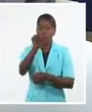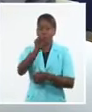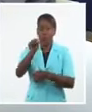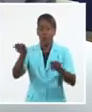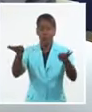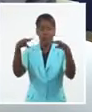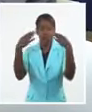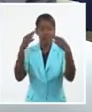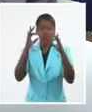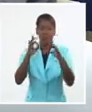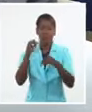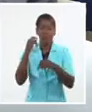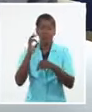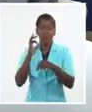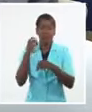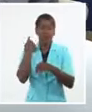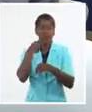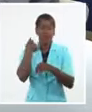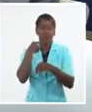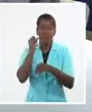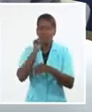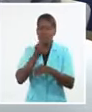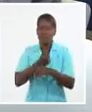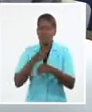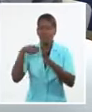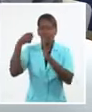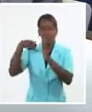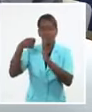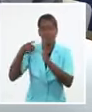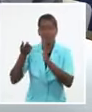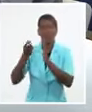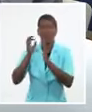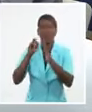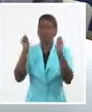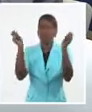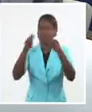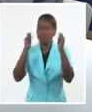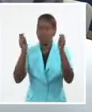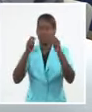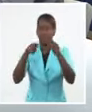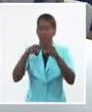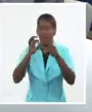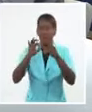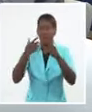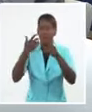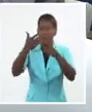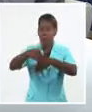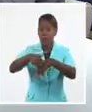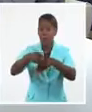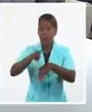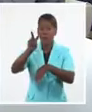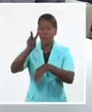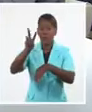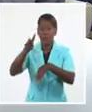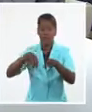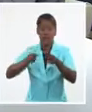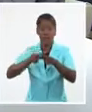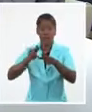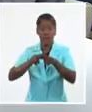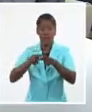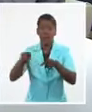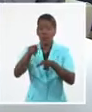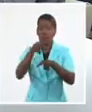cada año en diciembre acude a las diferentes salas de cine, sobre todo del circuito de la calle 23 en la capital, ¿qué podrá ver este año? ¿Podrán